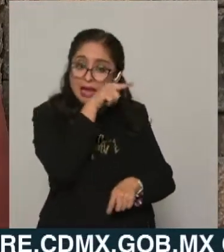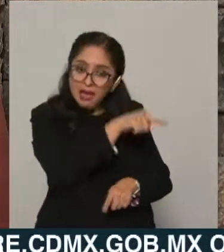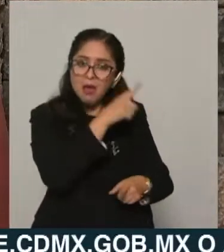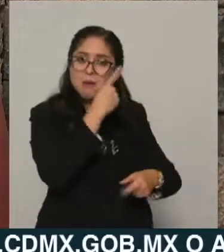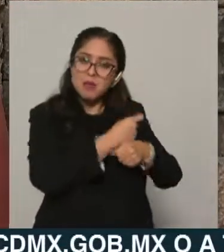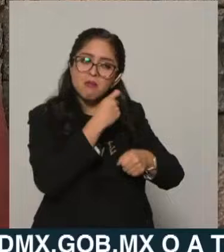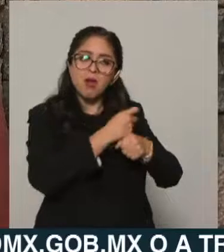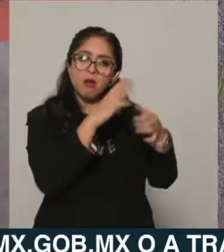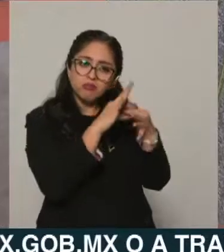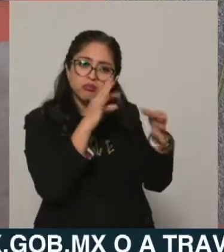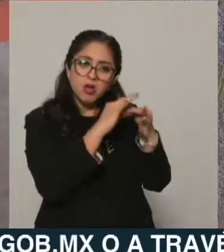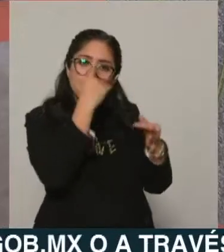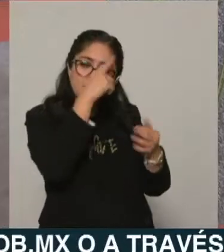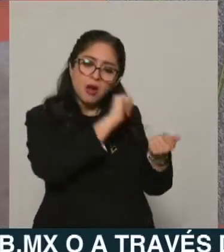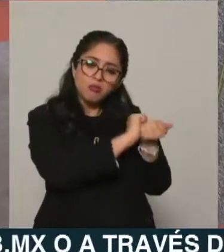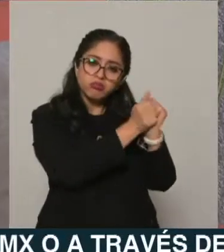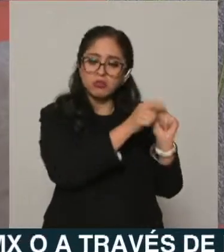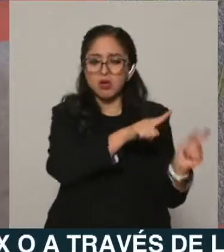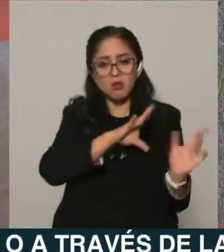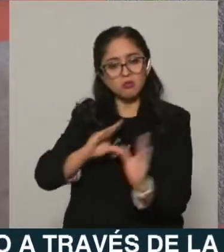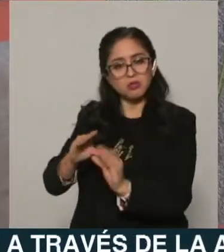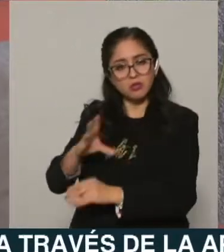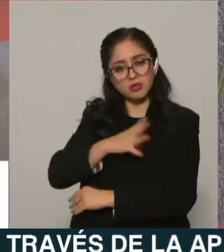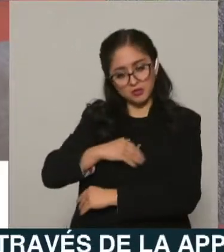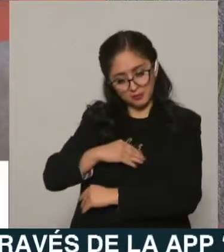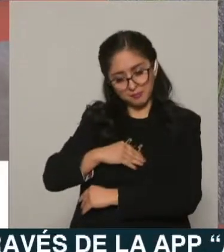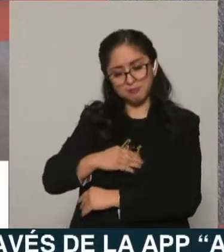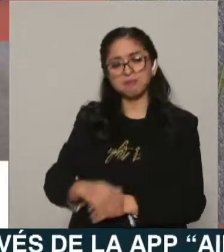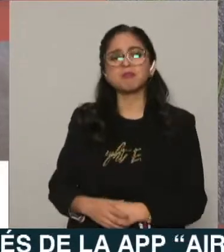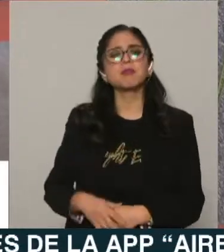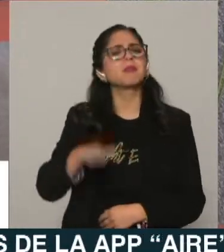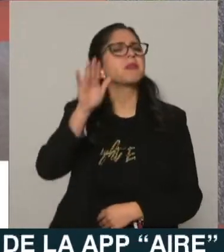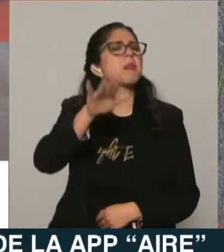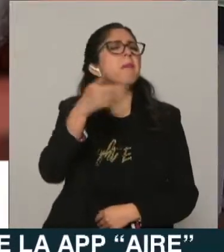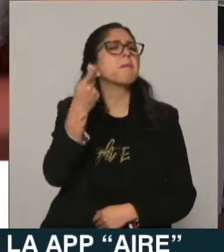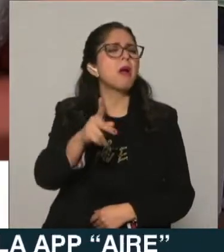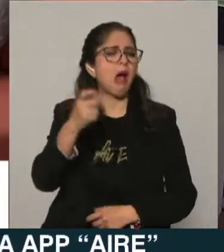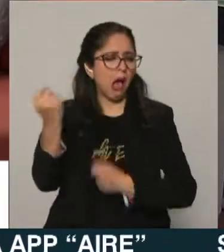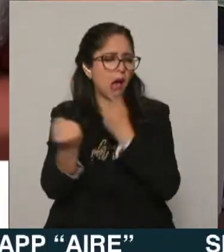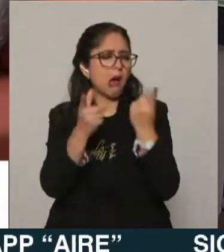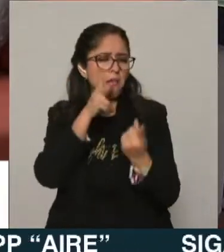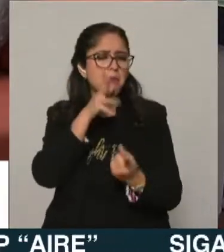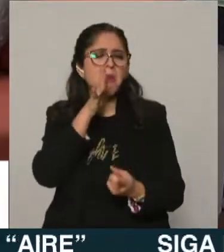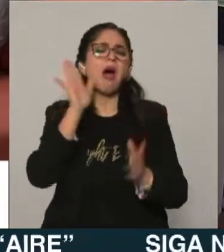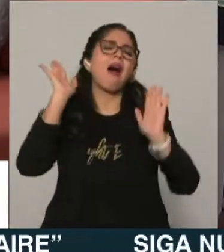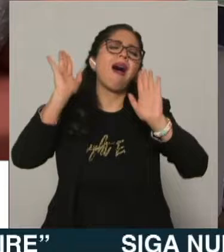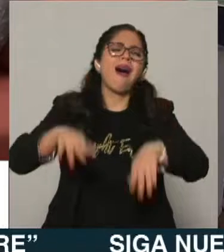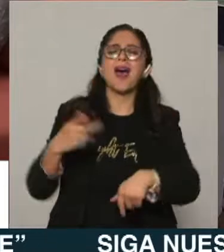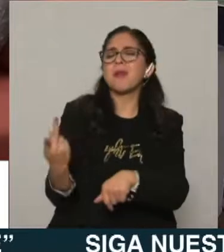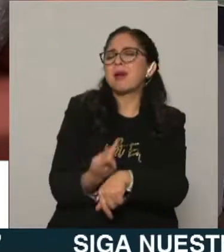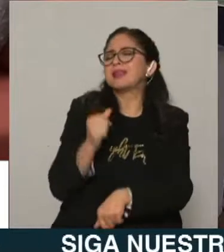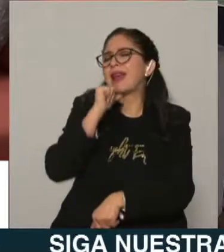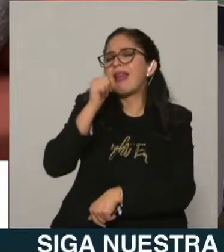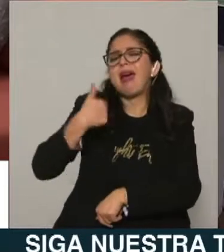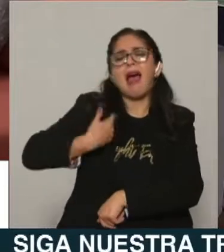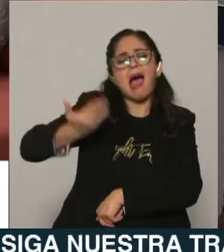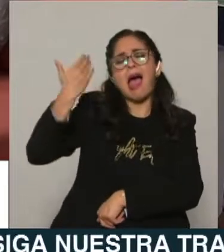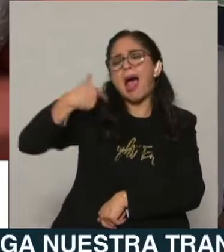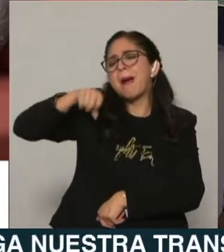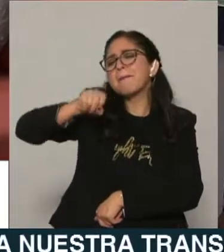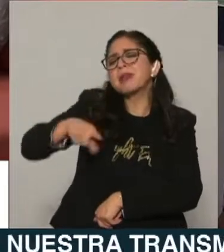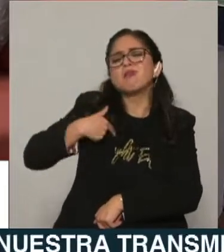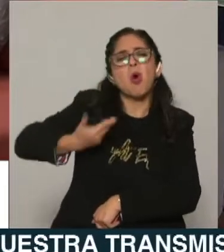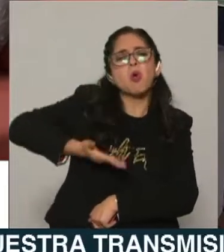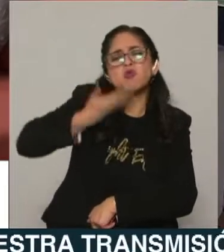de la moneda? Aquellos papás que son súper alivianados, que dan chance de todo, pues no importa, yo te entiendo, tú y yo somos cuates, yo pasé por la misma edad, lo